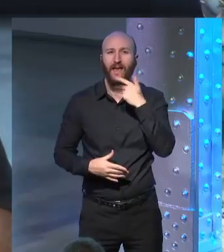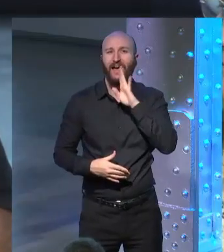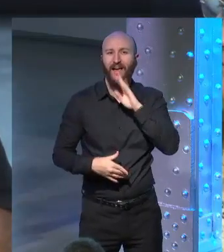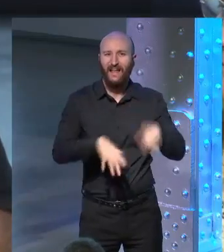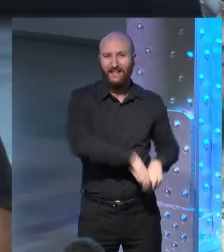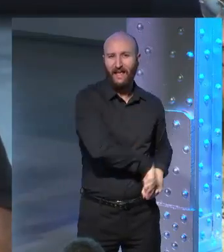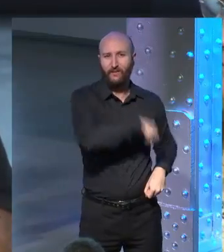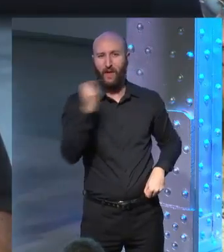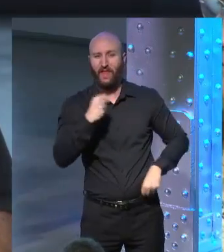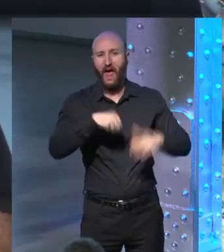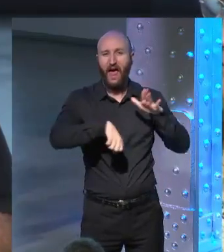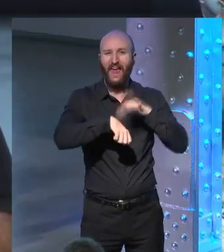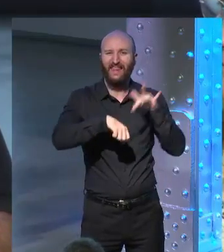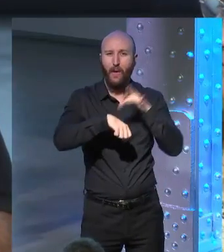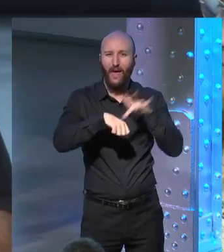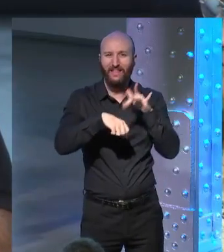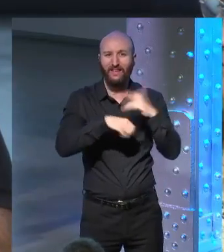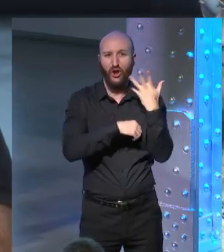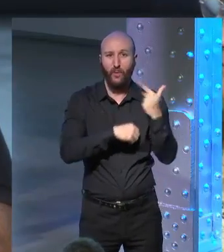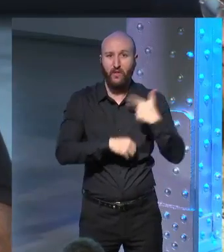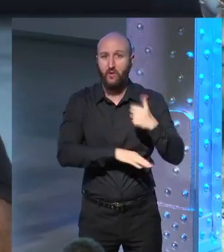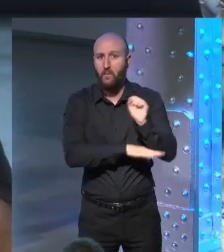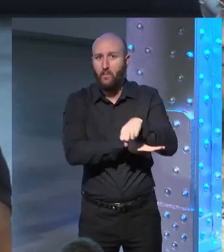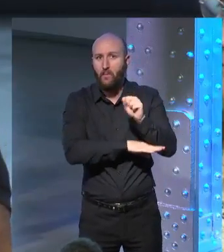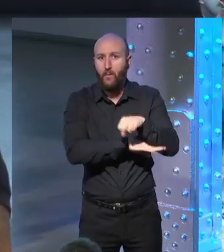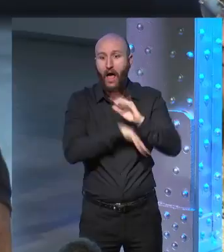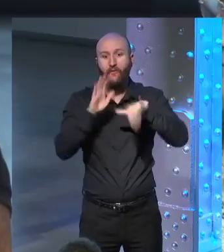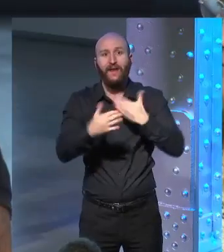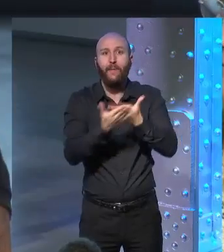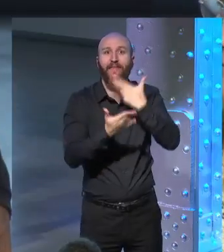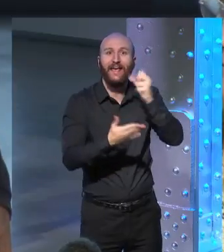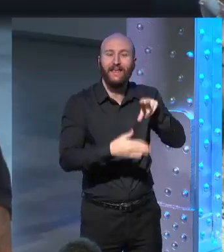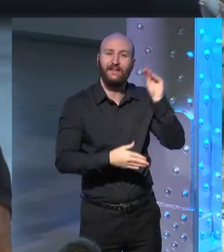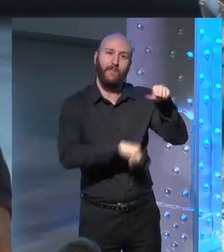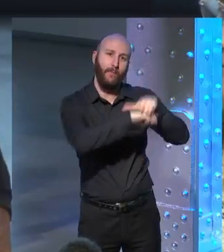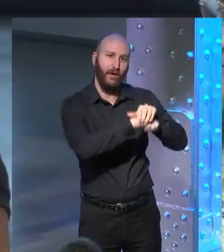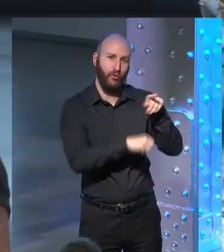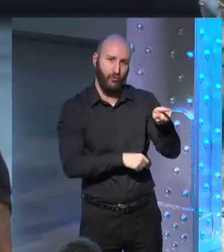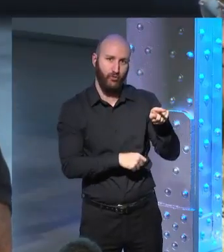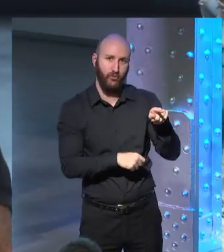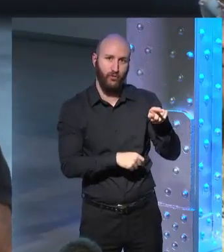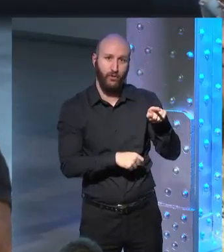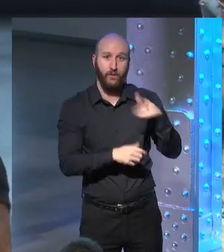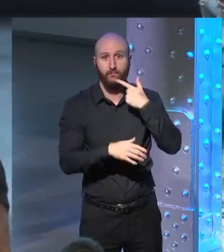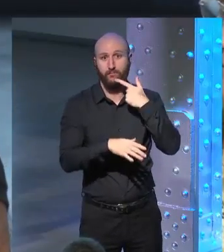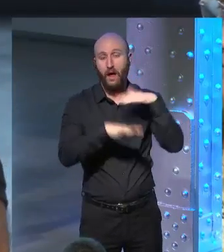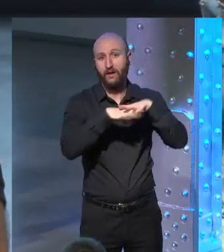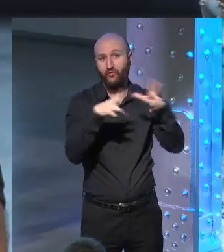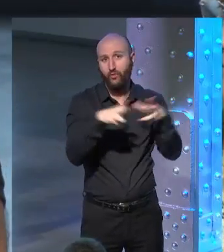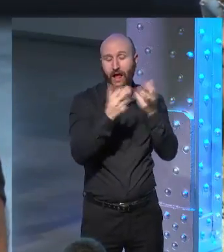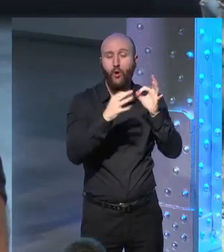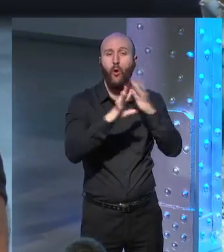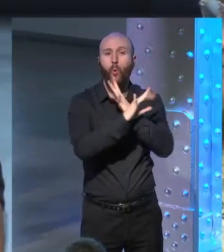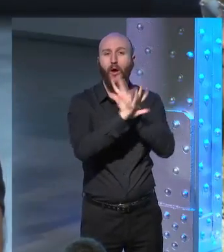y no le hago caso, ¿a quién se la van a pedir? A su amigo o a su amiga que está en esa red social o en ese juego